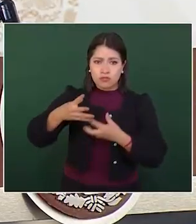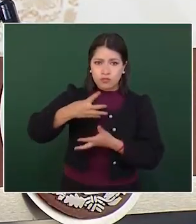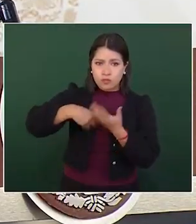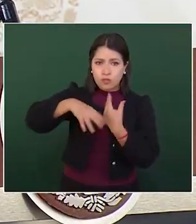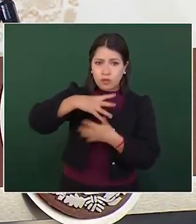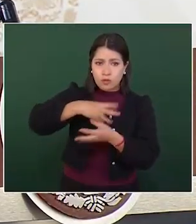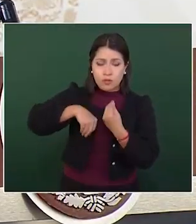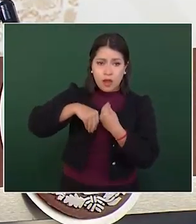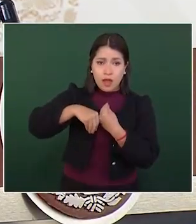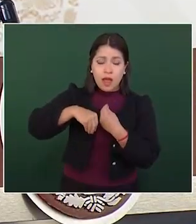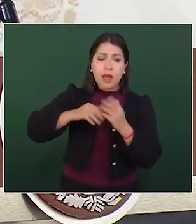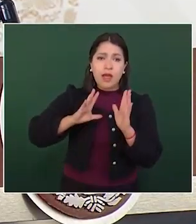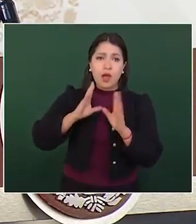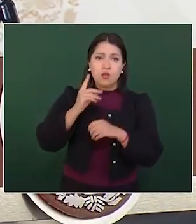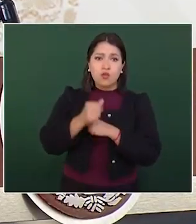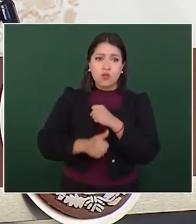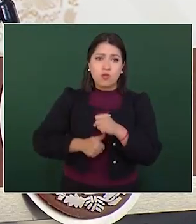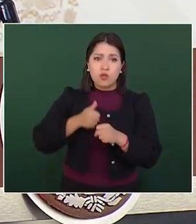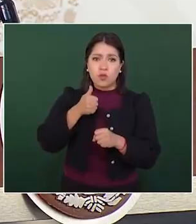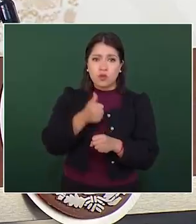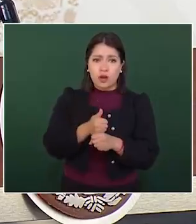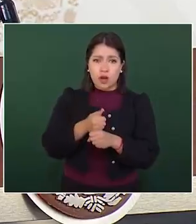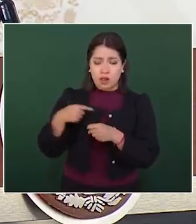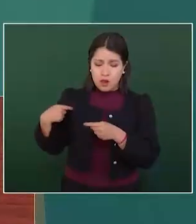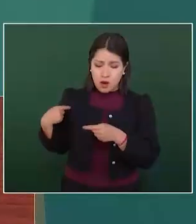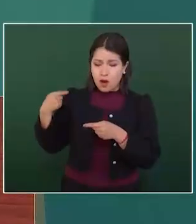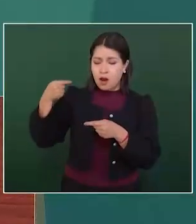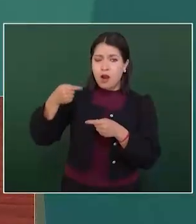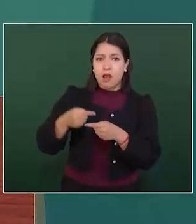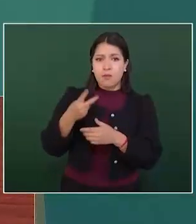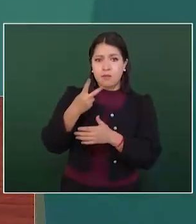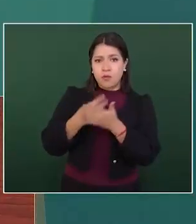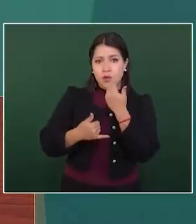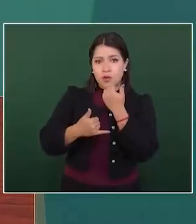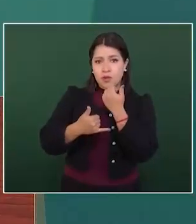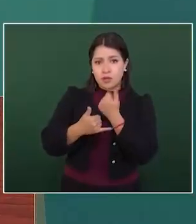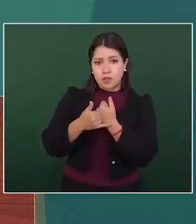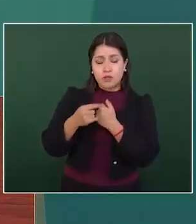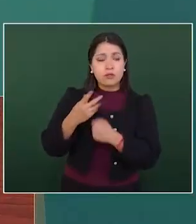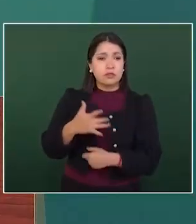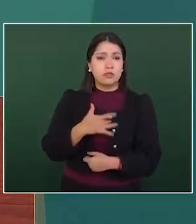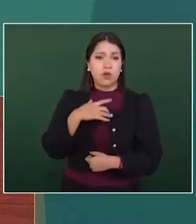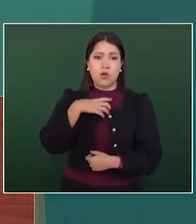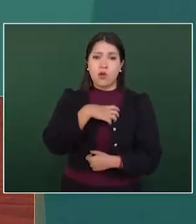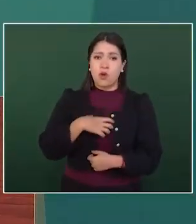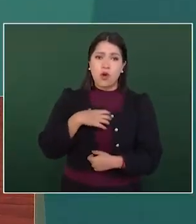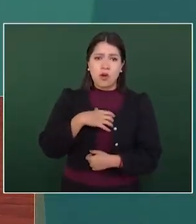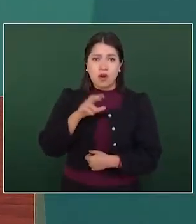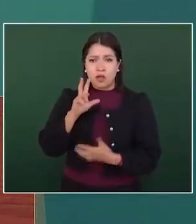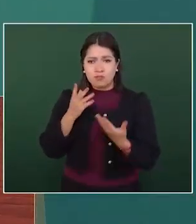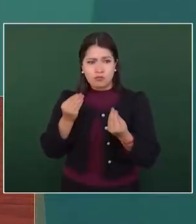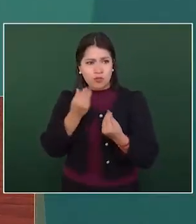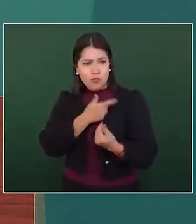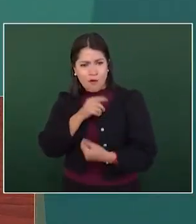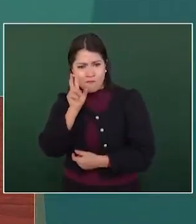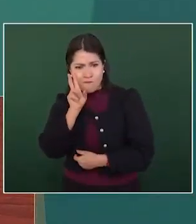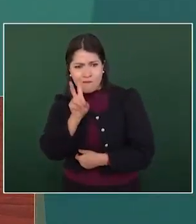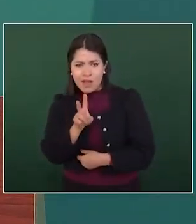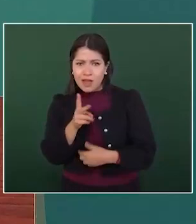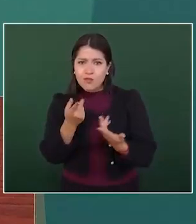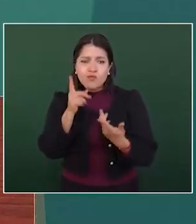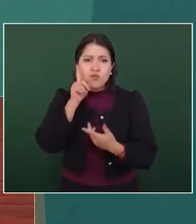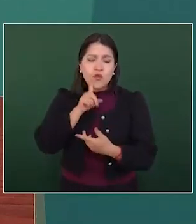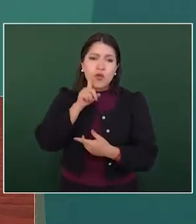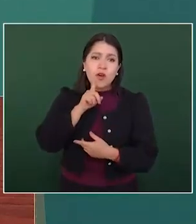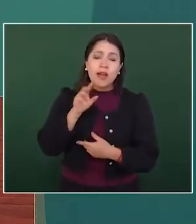que tenemos impulsados estos programas y estos proyectos, nos da mucho gusto ver que las mujeres que han participado